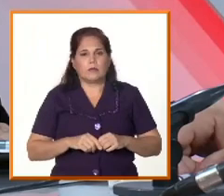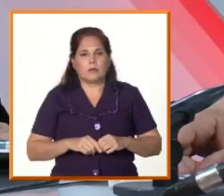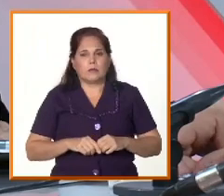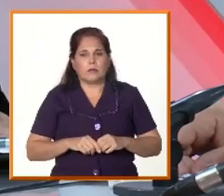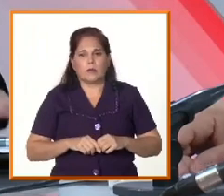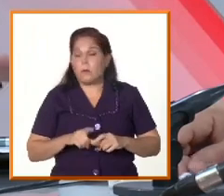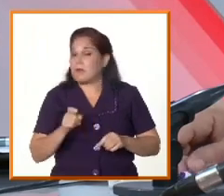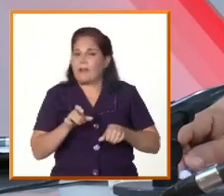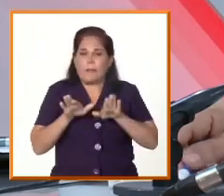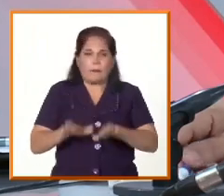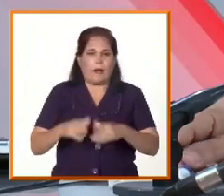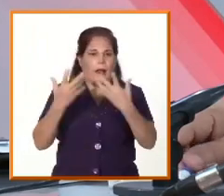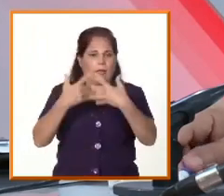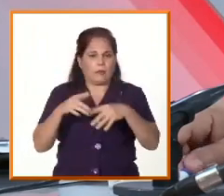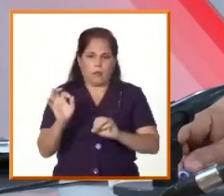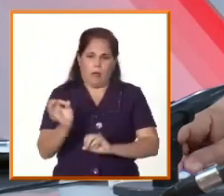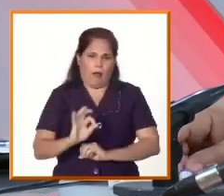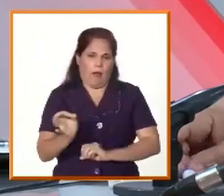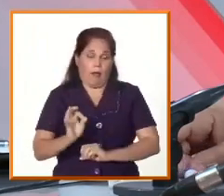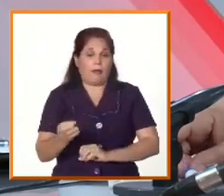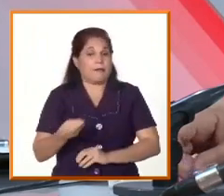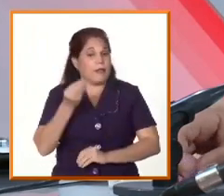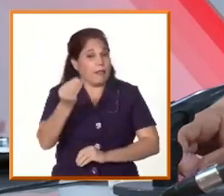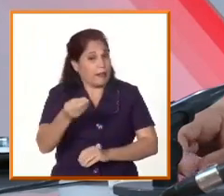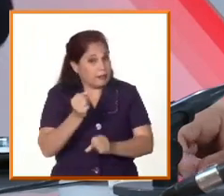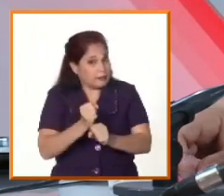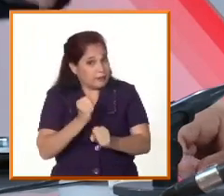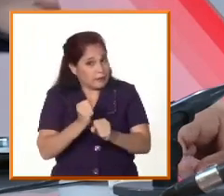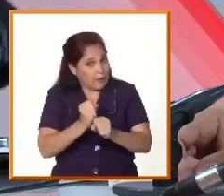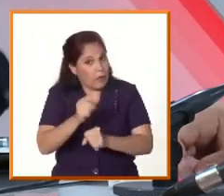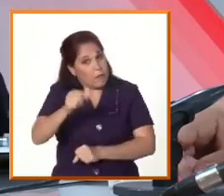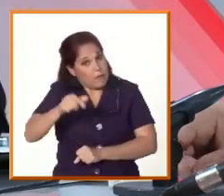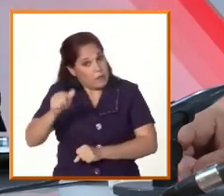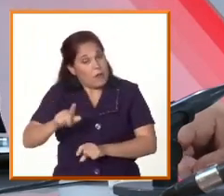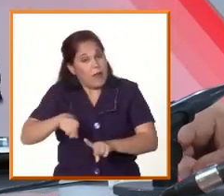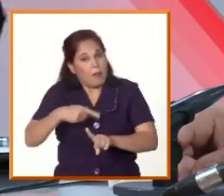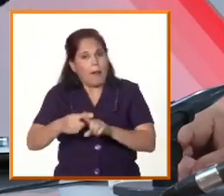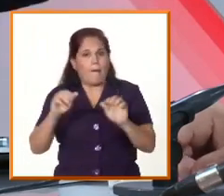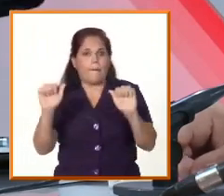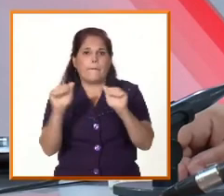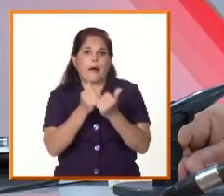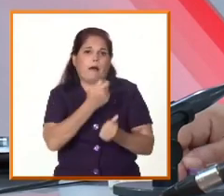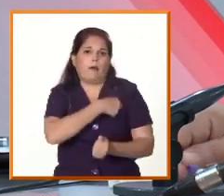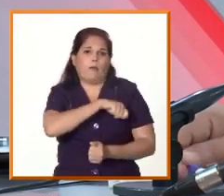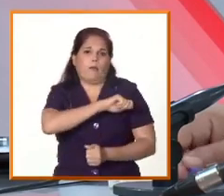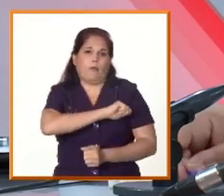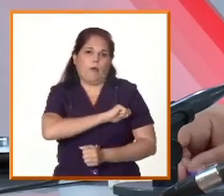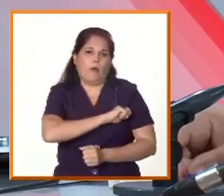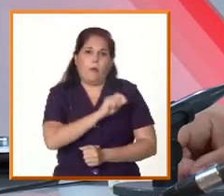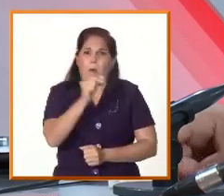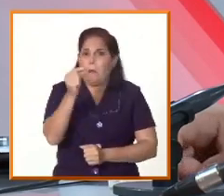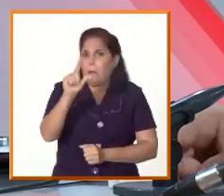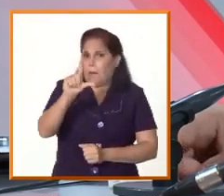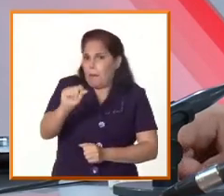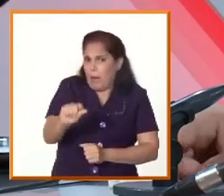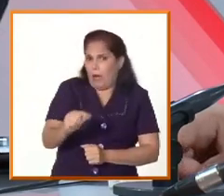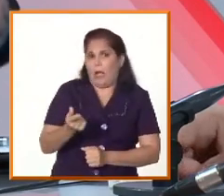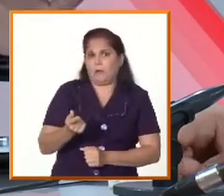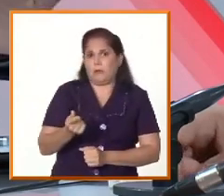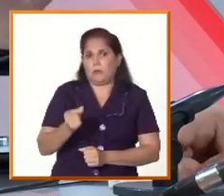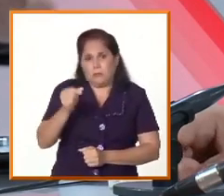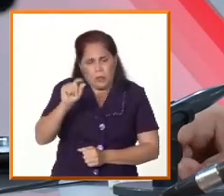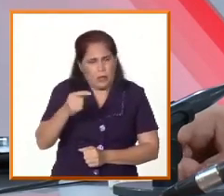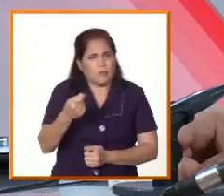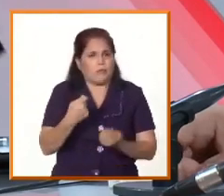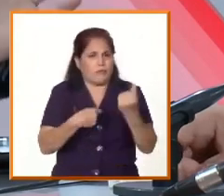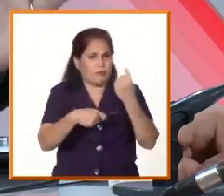evita la parada de la industria se le da empleo a esa a esas personas y se le da pan entonces a la población a precios incluso inferiores que los que se